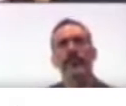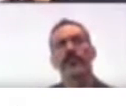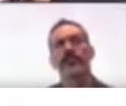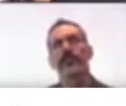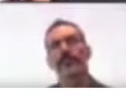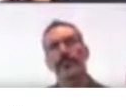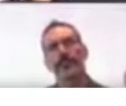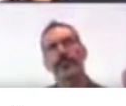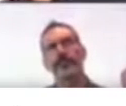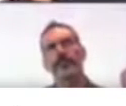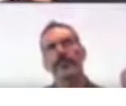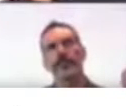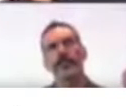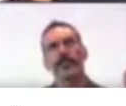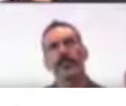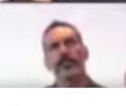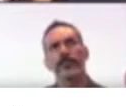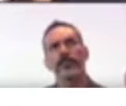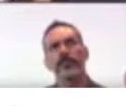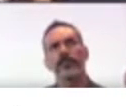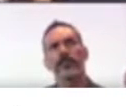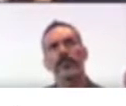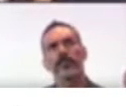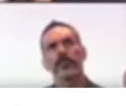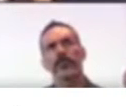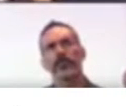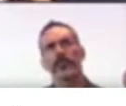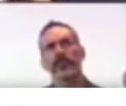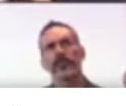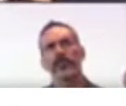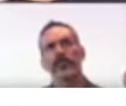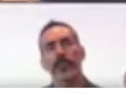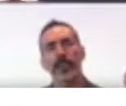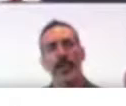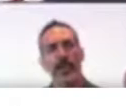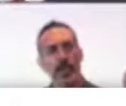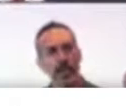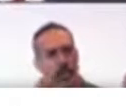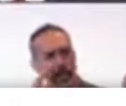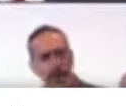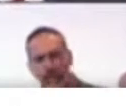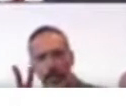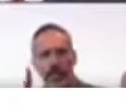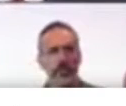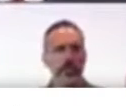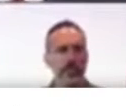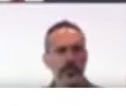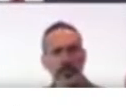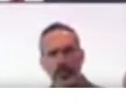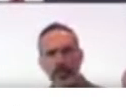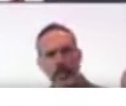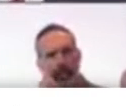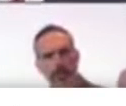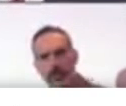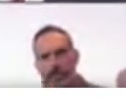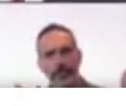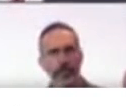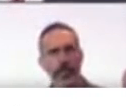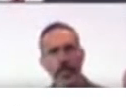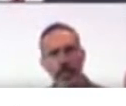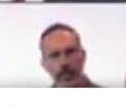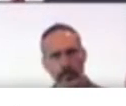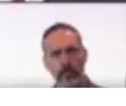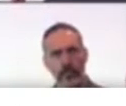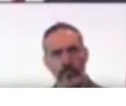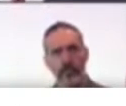limitados, señores. Y hoy quienes vienen acá a testimoniar como invitados especiales, gente destacada,